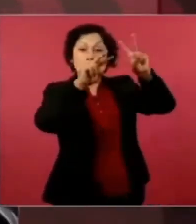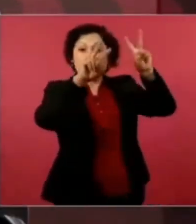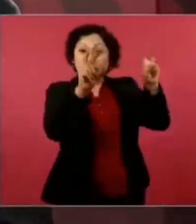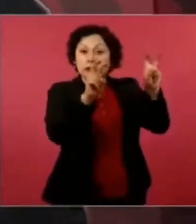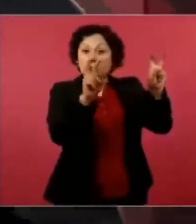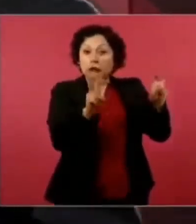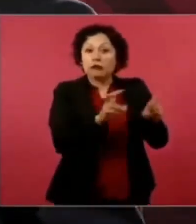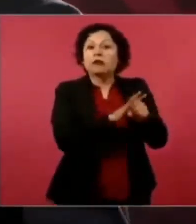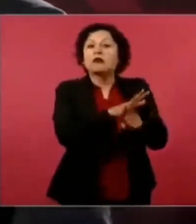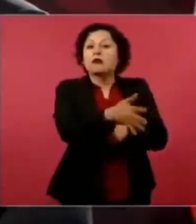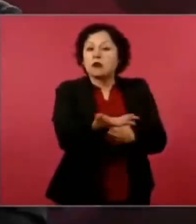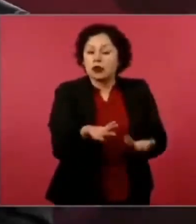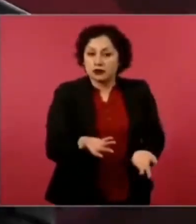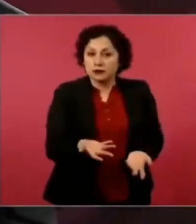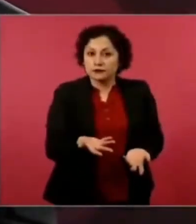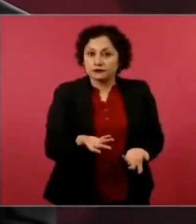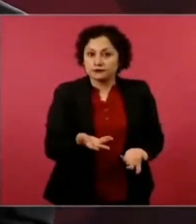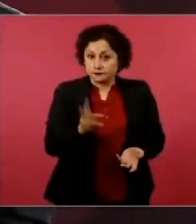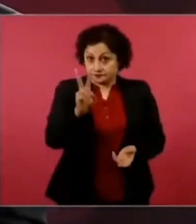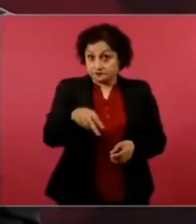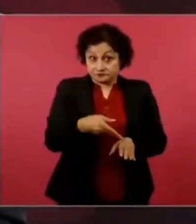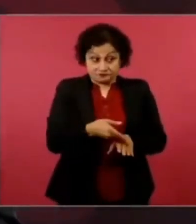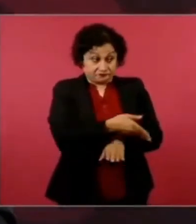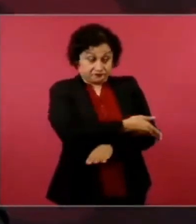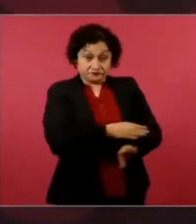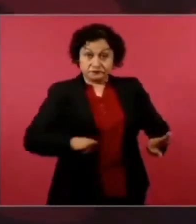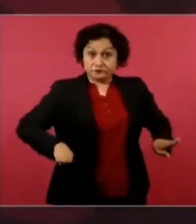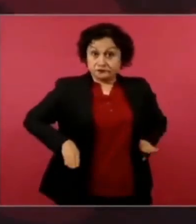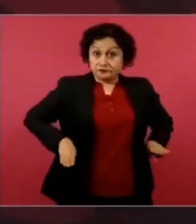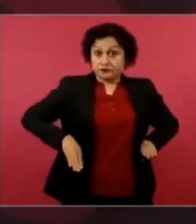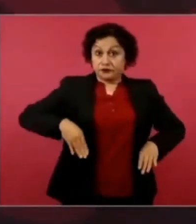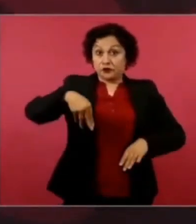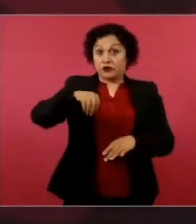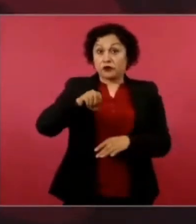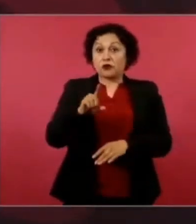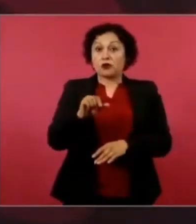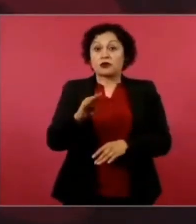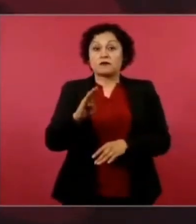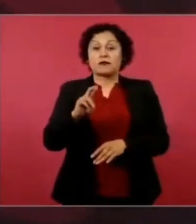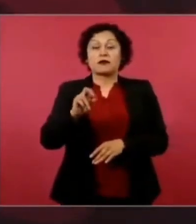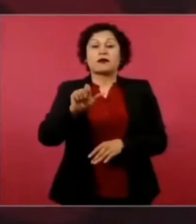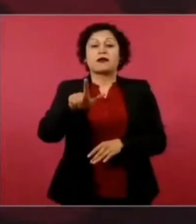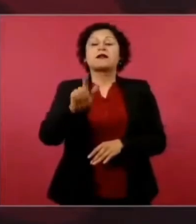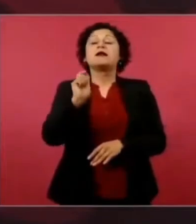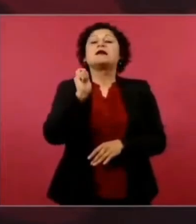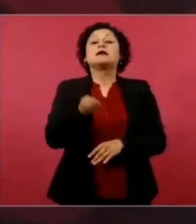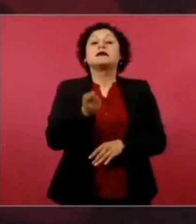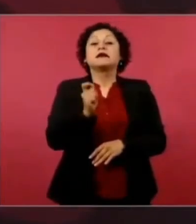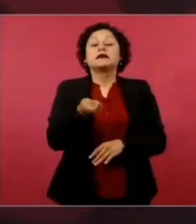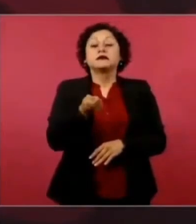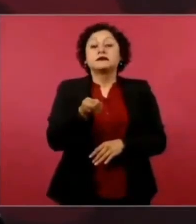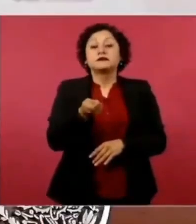aplicaba en México, sobre todo en el periodo neoliberal, era lo que nos